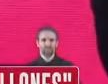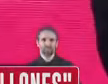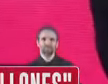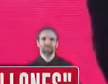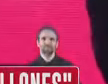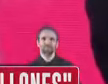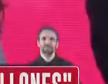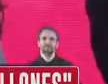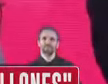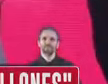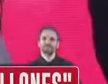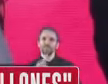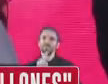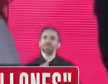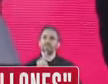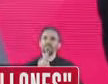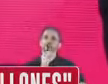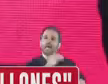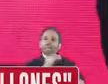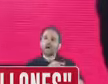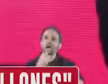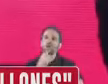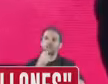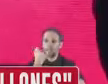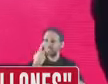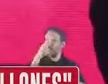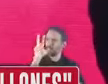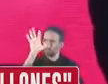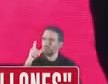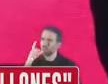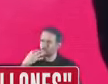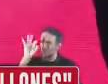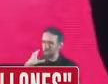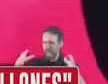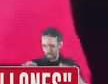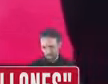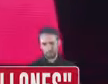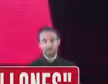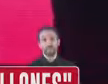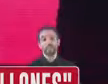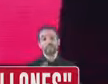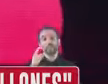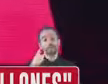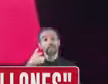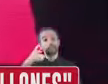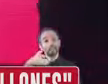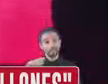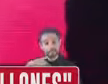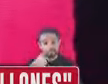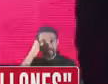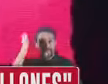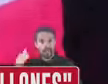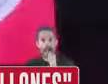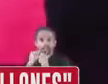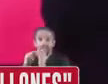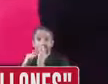santa cruz es la segunda provincia con 243.000 los recuerdos kilómetros cuadrados o sea que tenemos que irnos de acá estaba ahí hago hasta